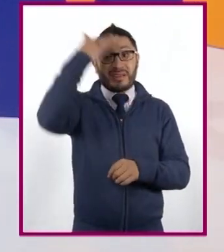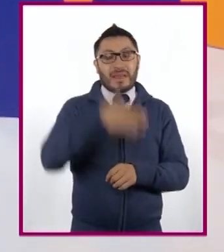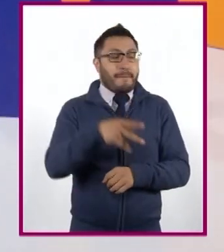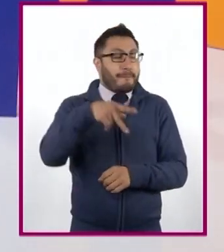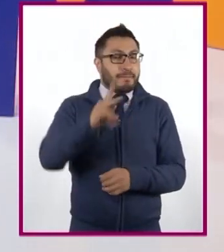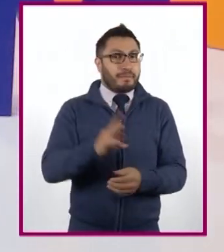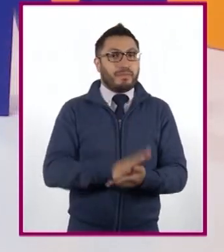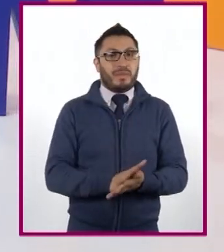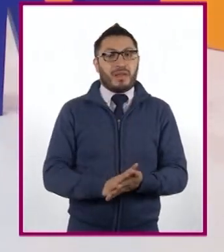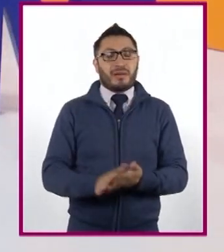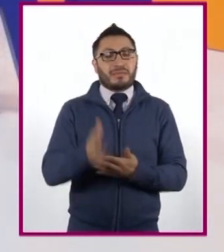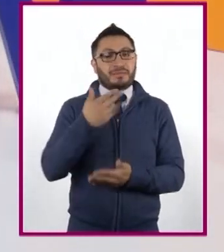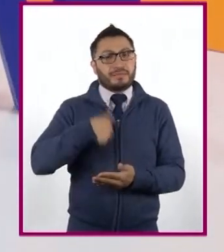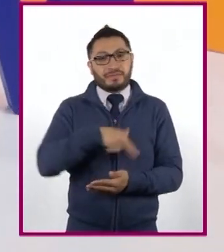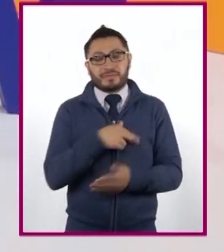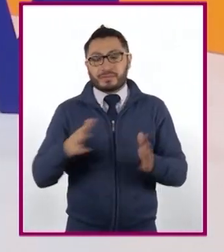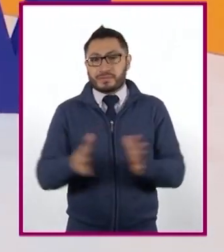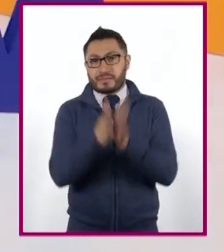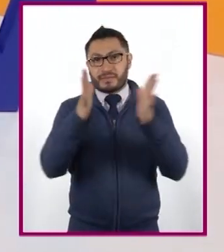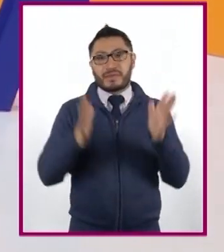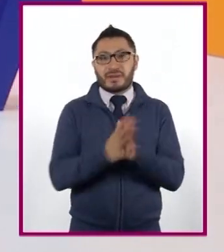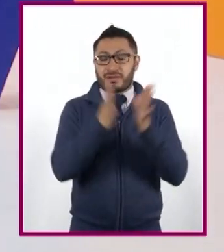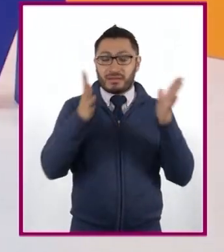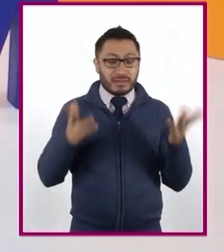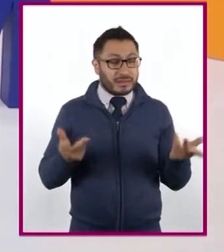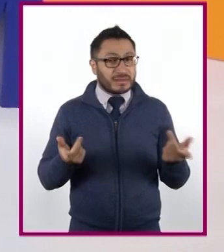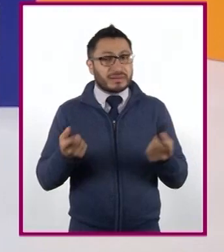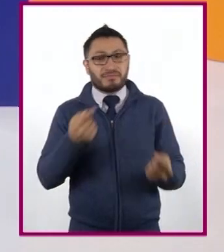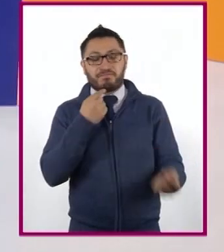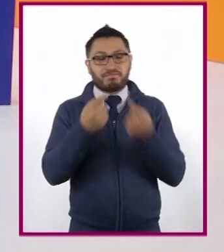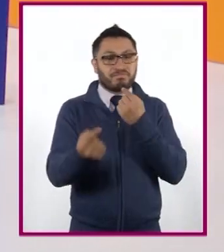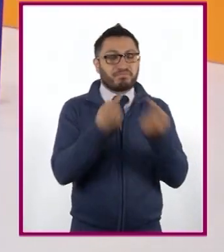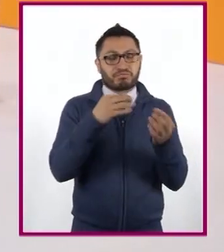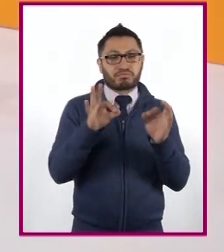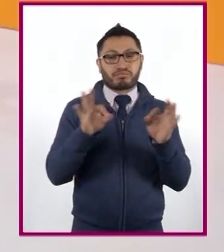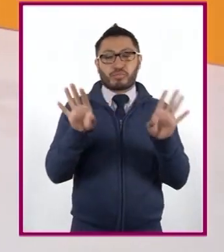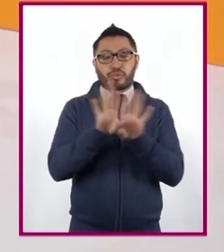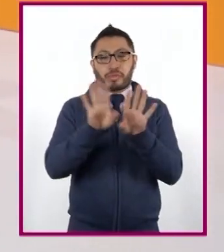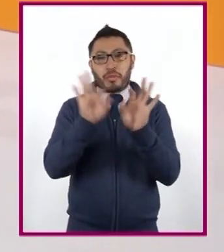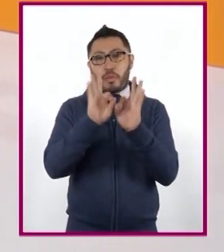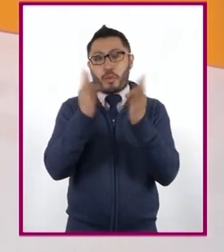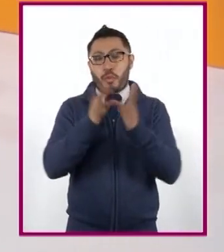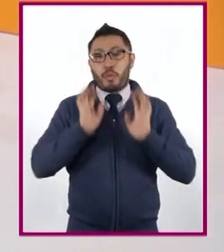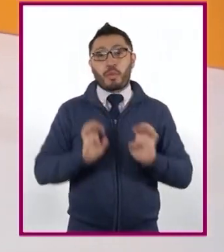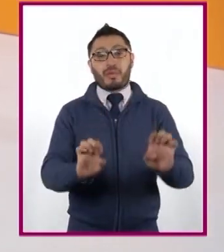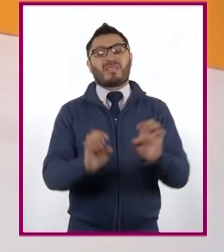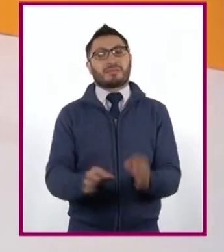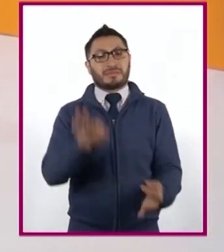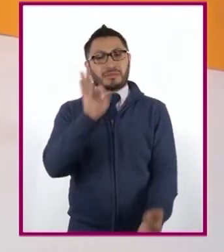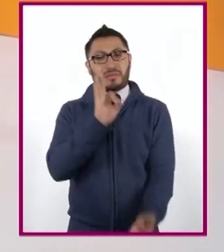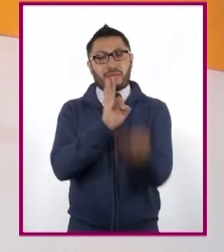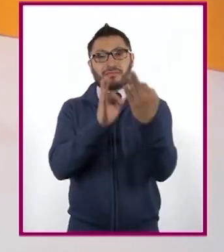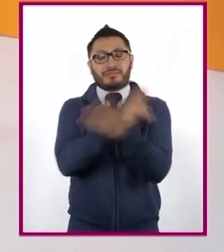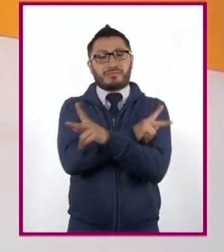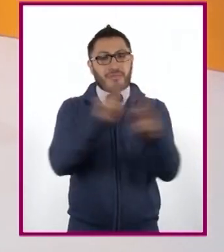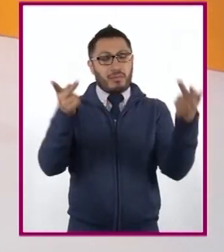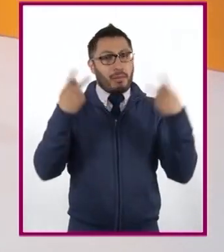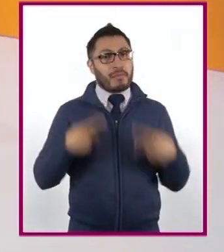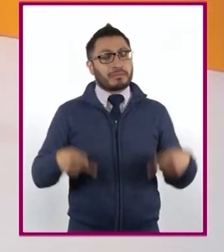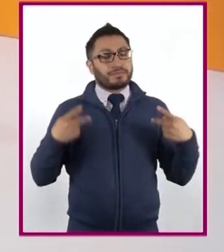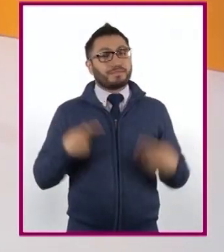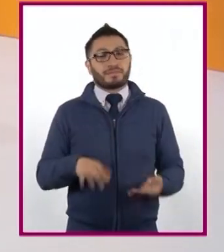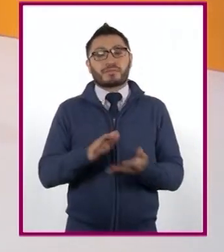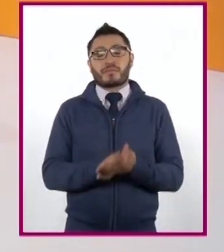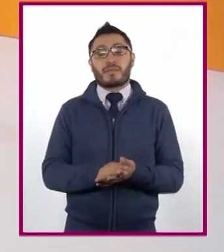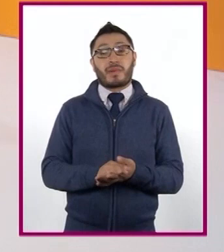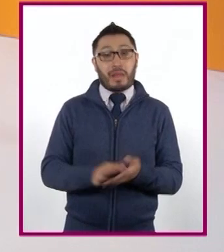embargo, cuando participamos en diálogos más formales frente a un público específico,